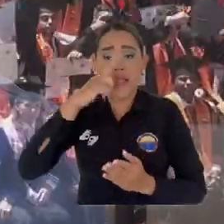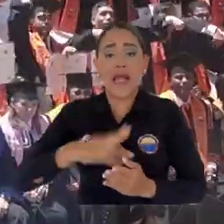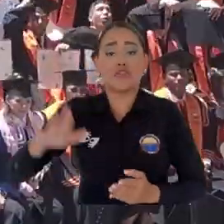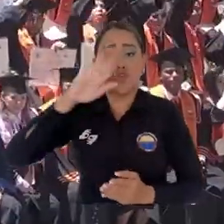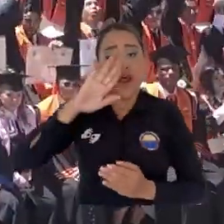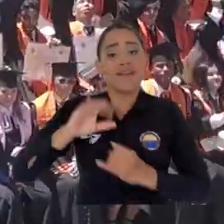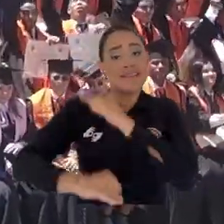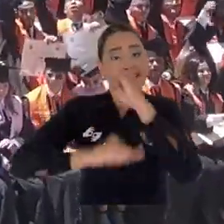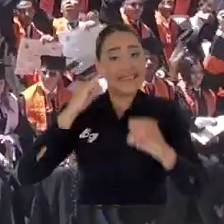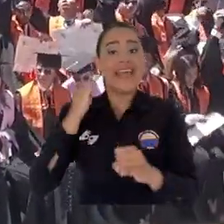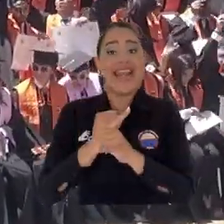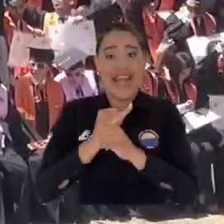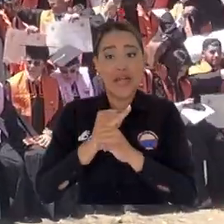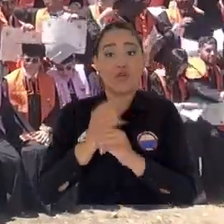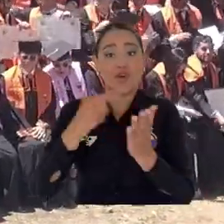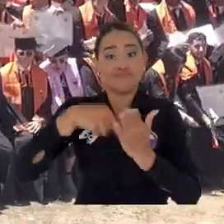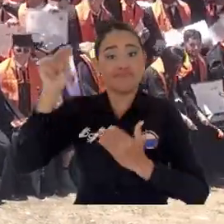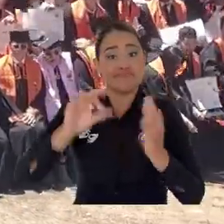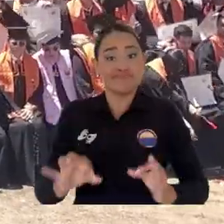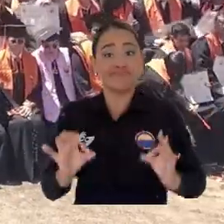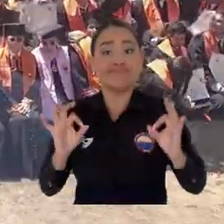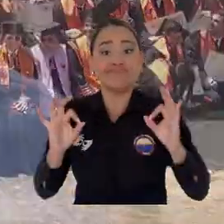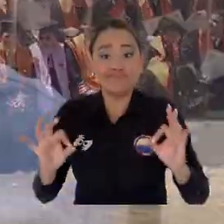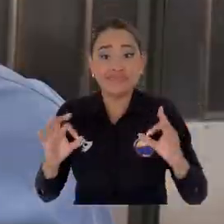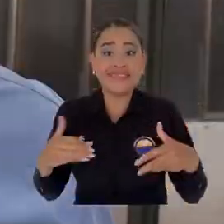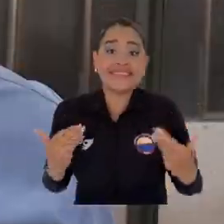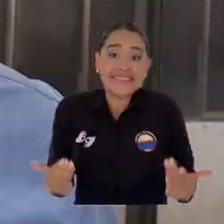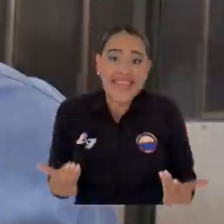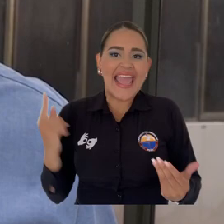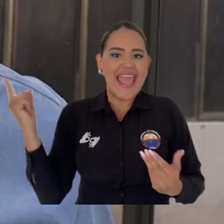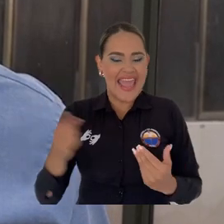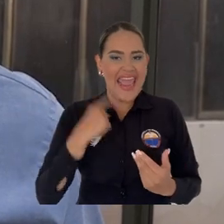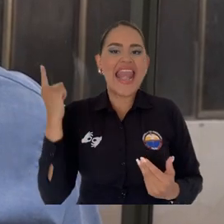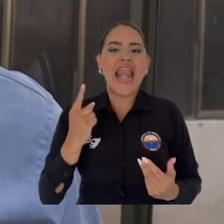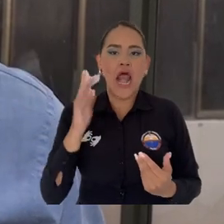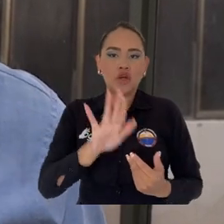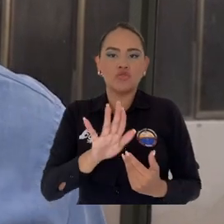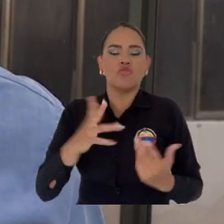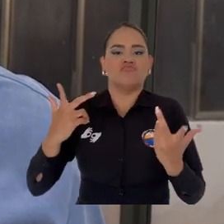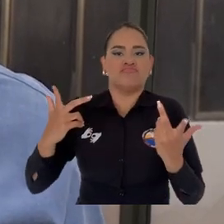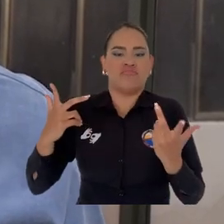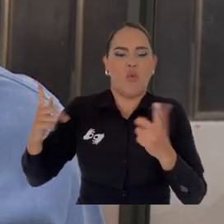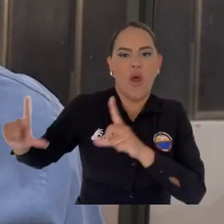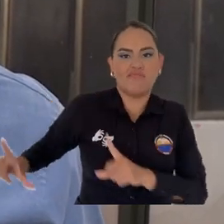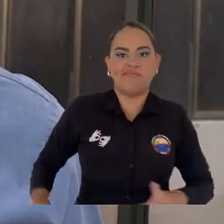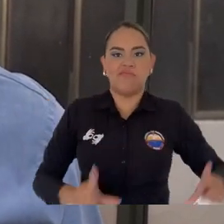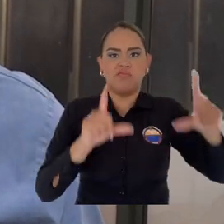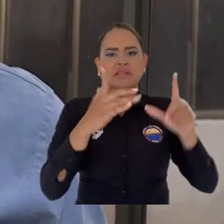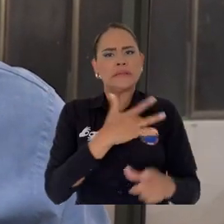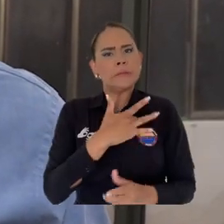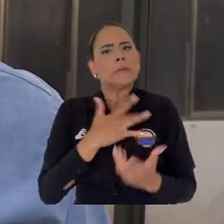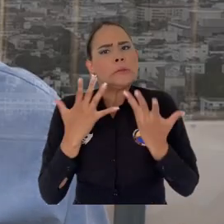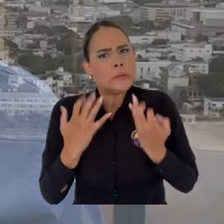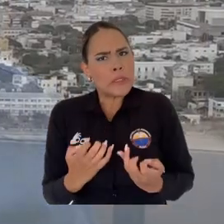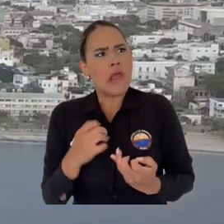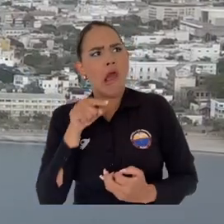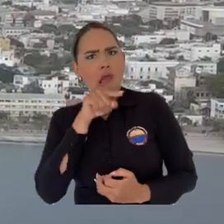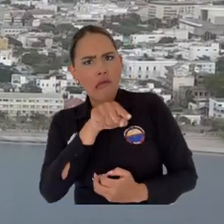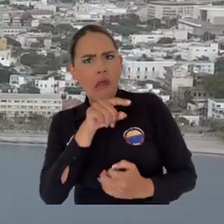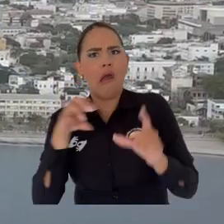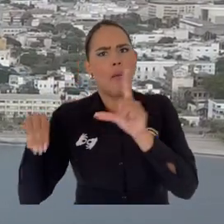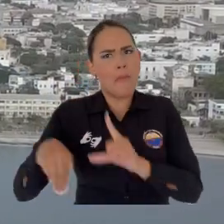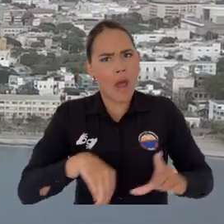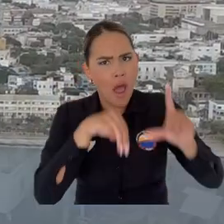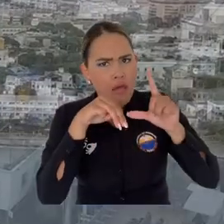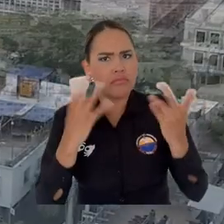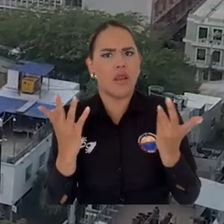institución educativa deseada por muchos de nuestros graduados para cursar programas de maestría, especialización y doctorado, sobre los cuales tienen